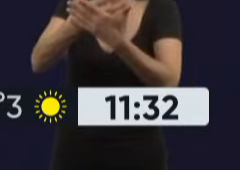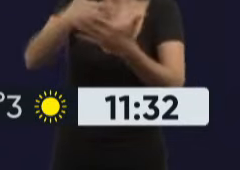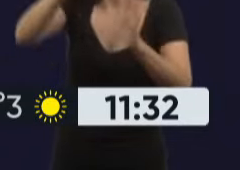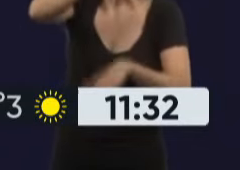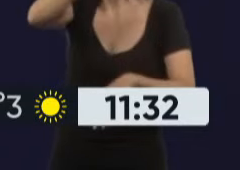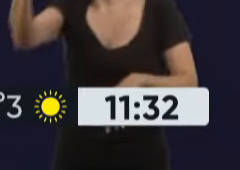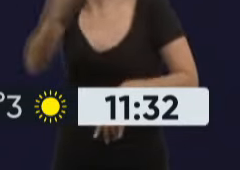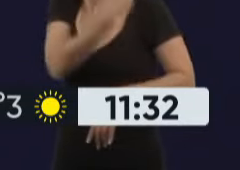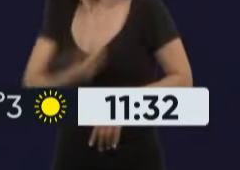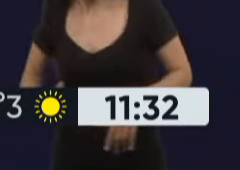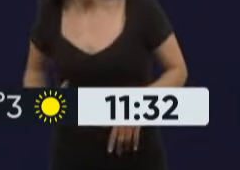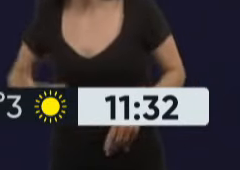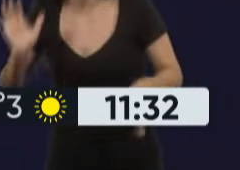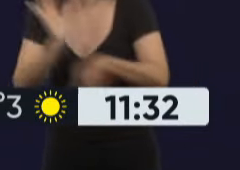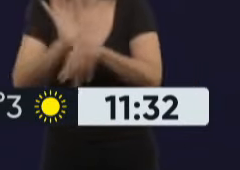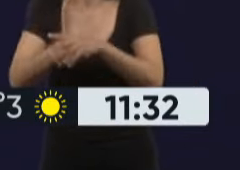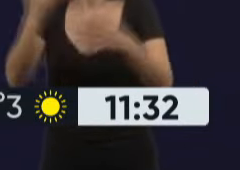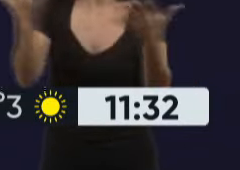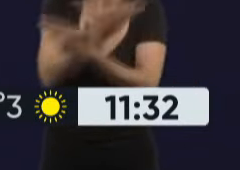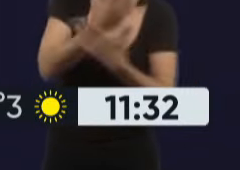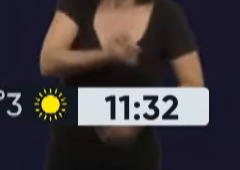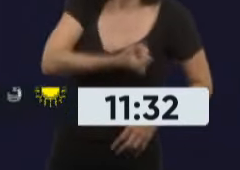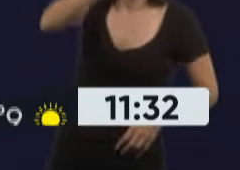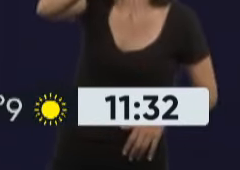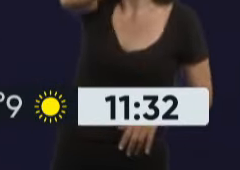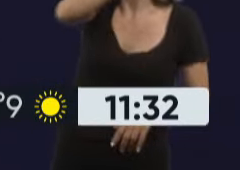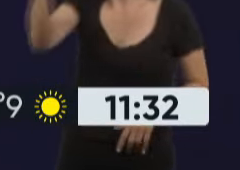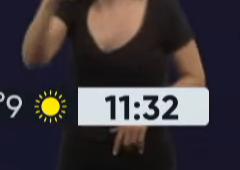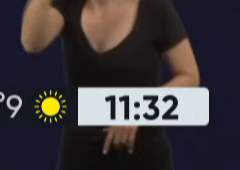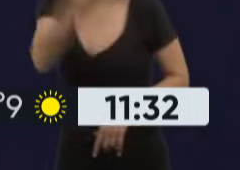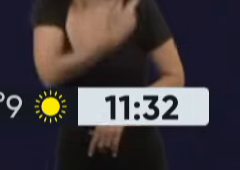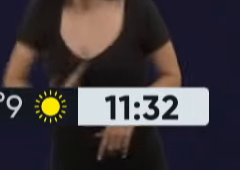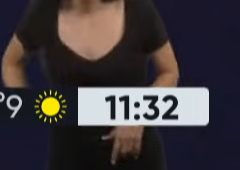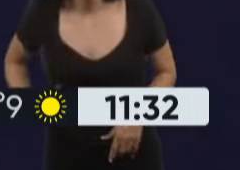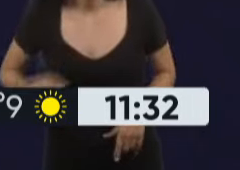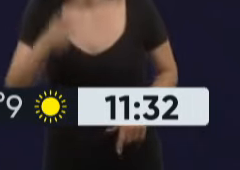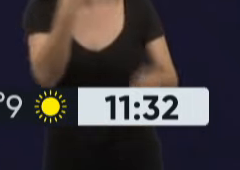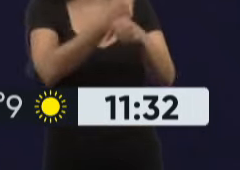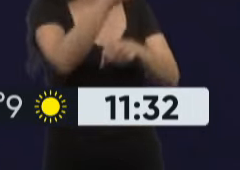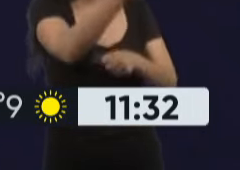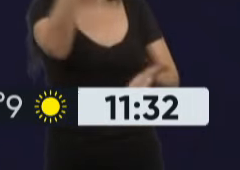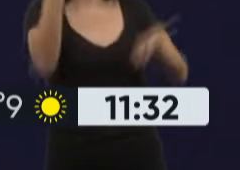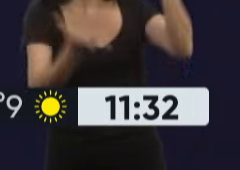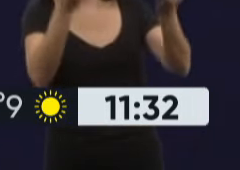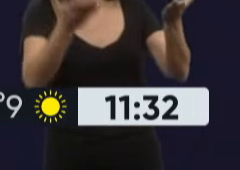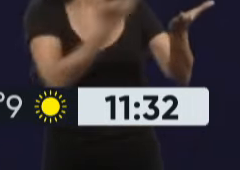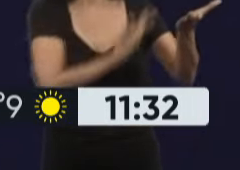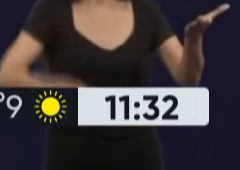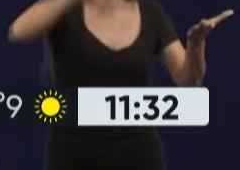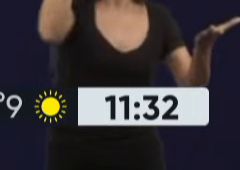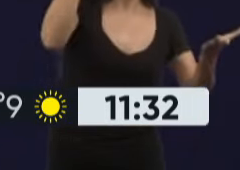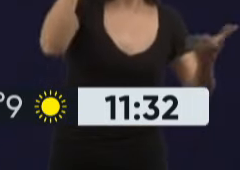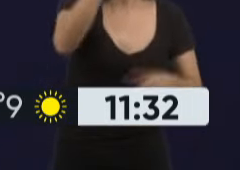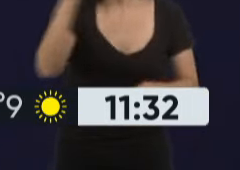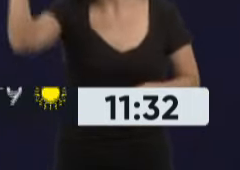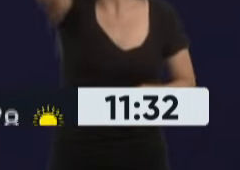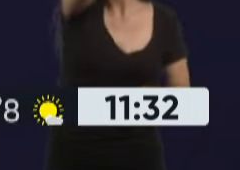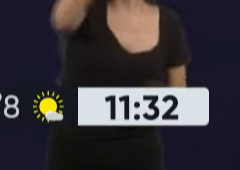a ver es primero que es una comparación que no tiene ningún tipo de de